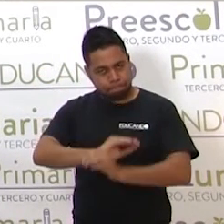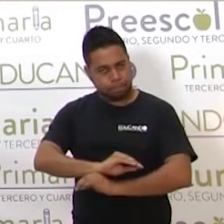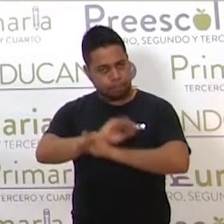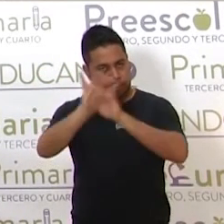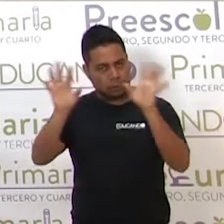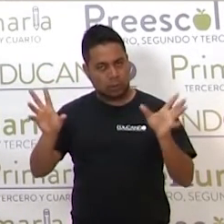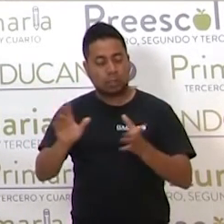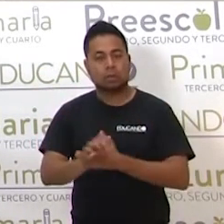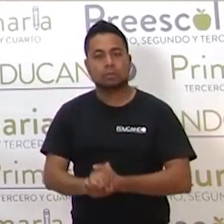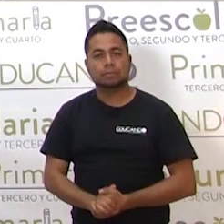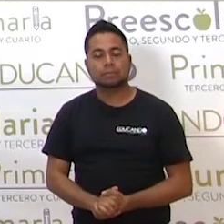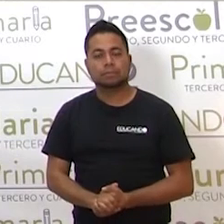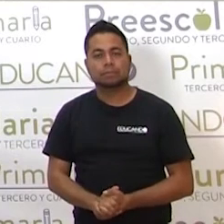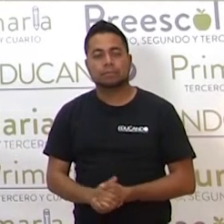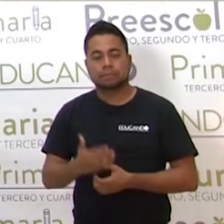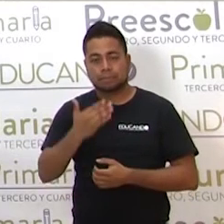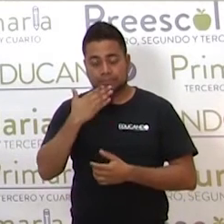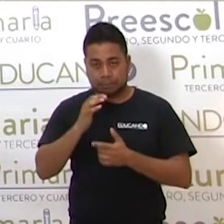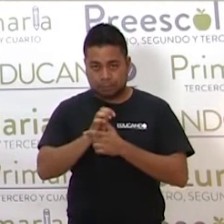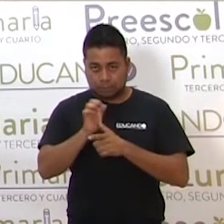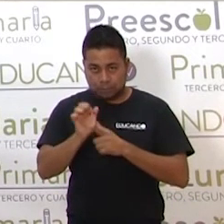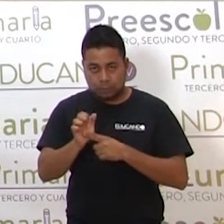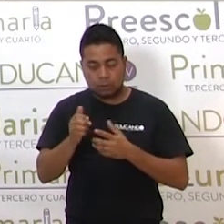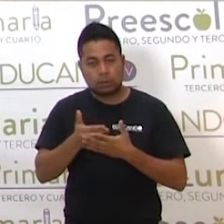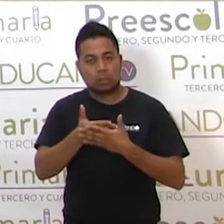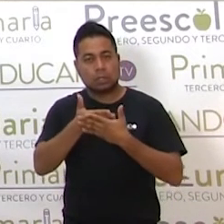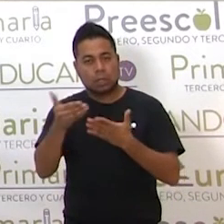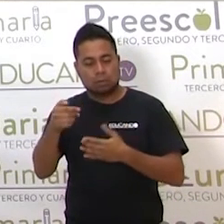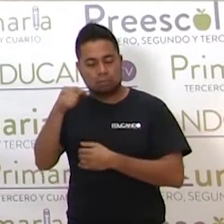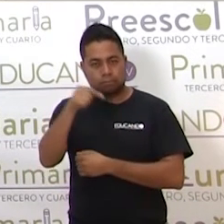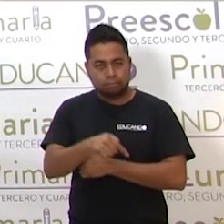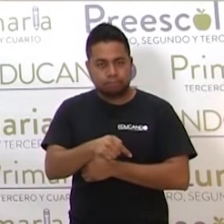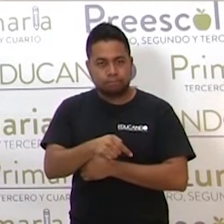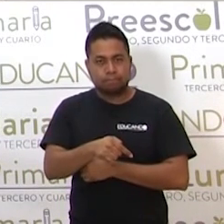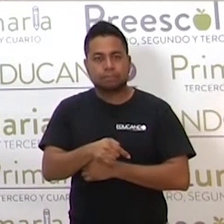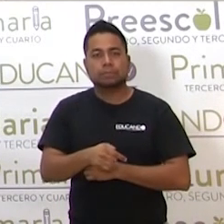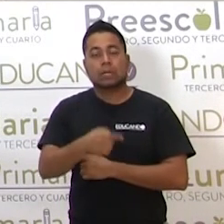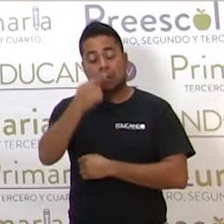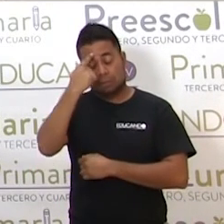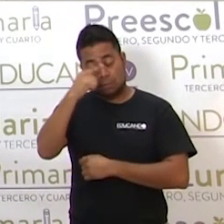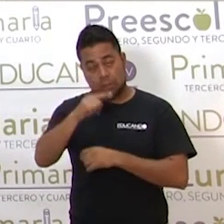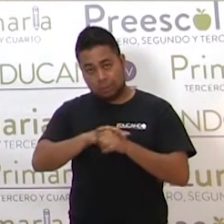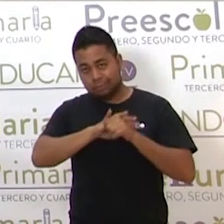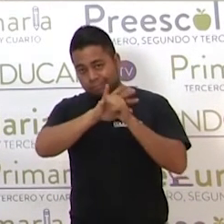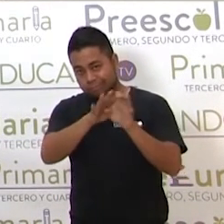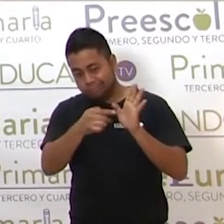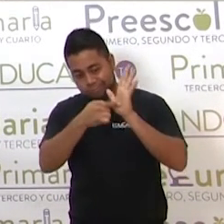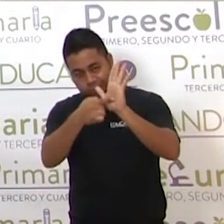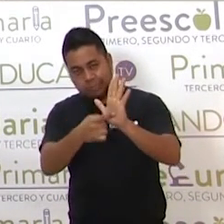bien, entonces vamos a pasar a la siguiente imagen.